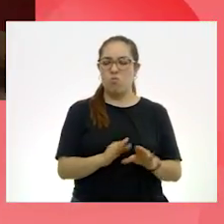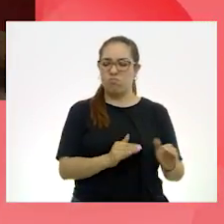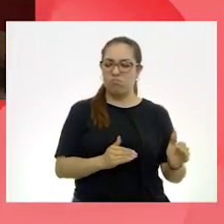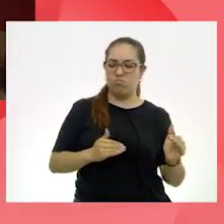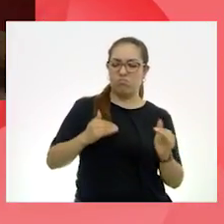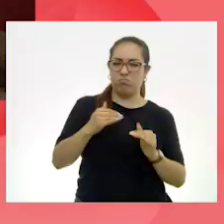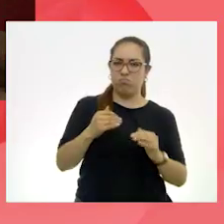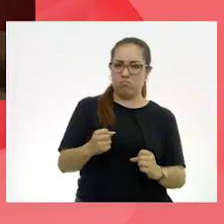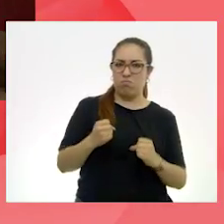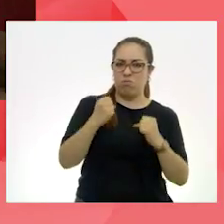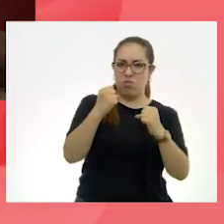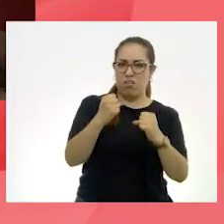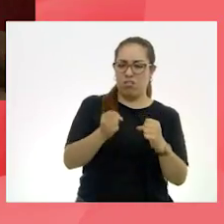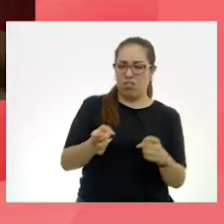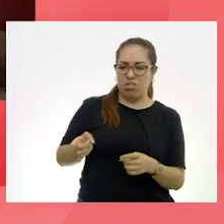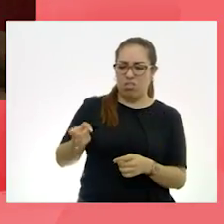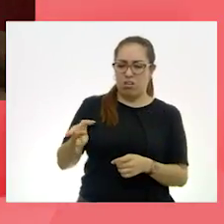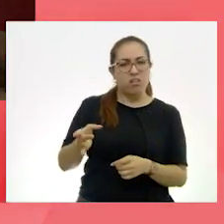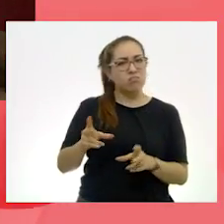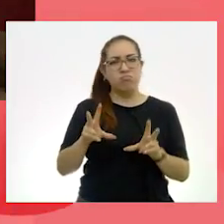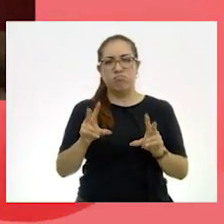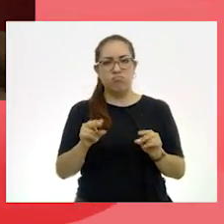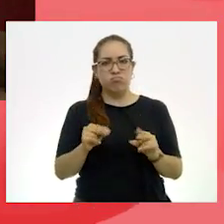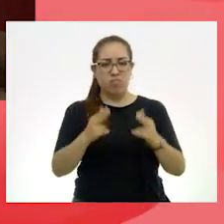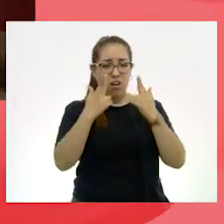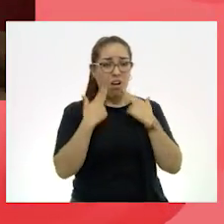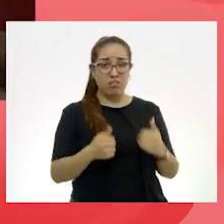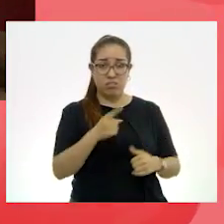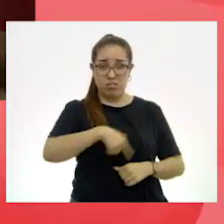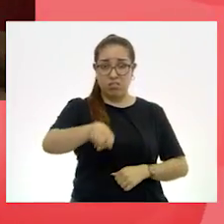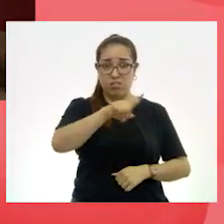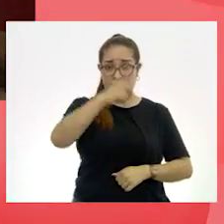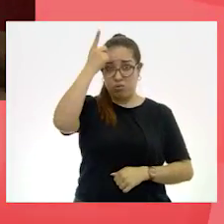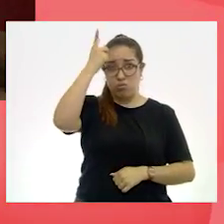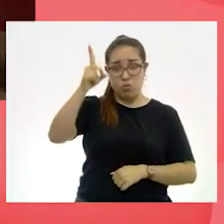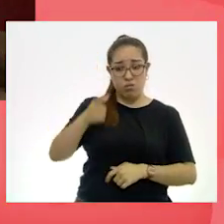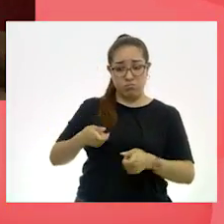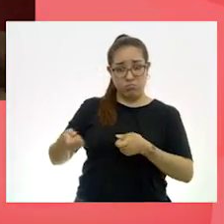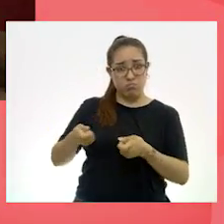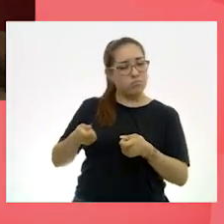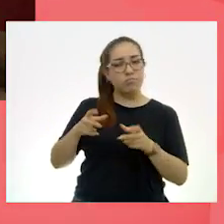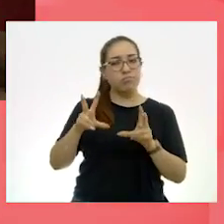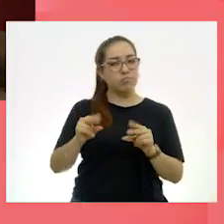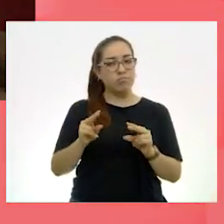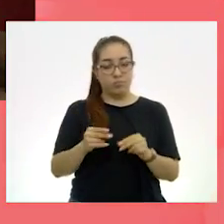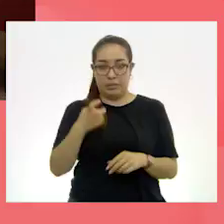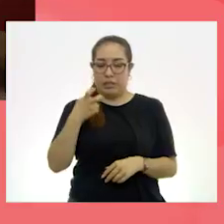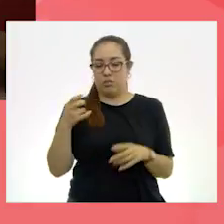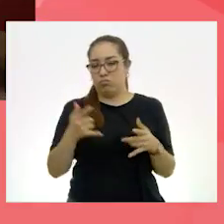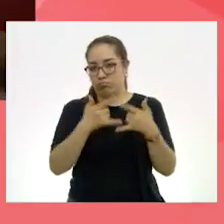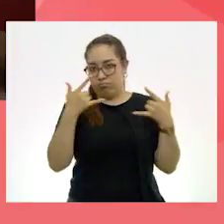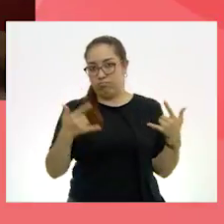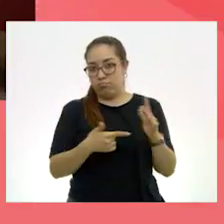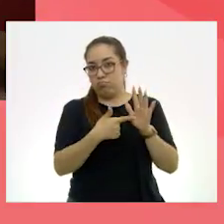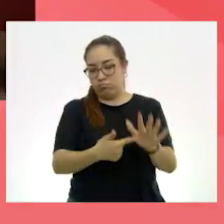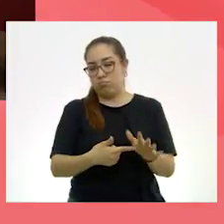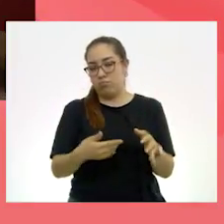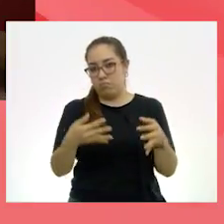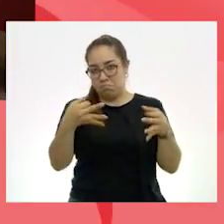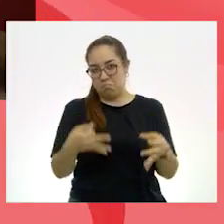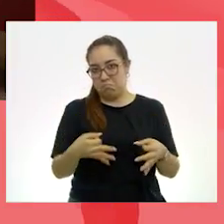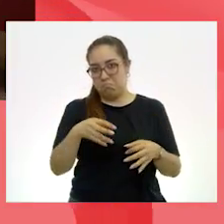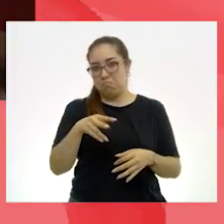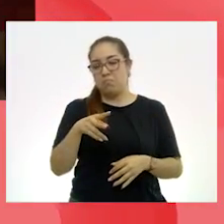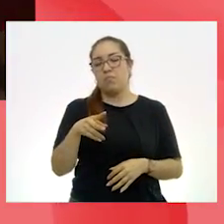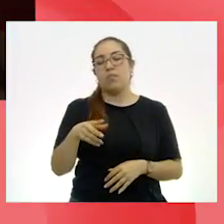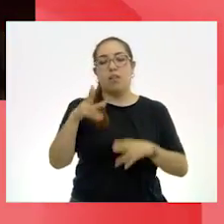las haciendas no tendrían por qué ser efectivamente sus amos. Esos serían, digamos, los datos ciertos de Emiliano Zapata antes